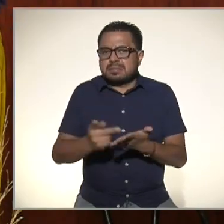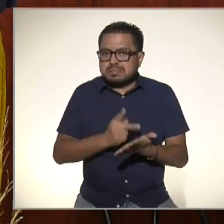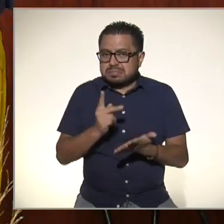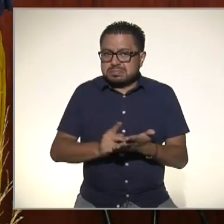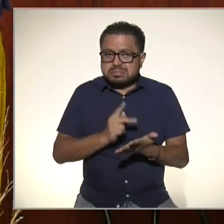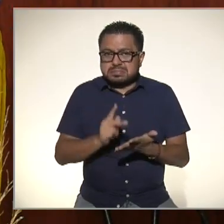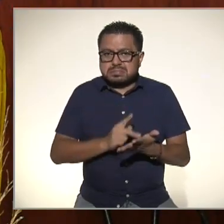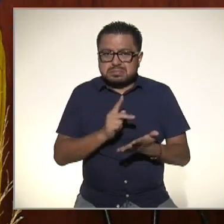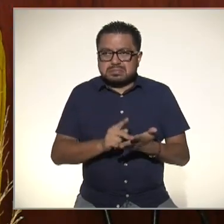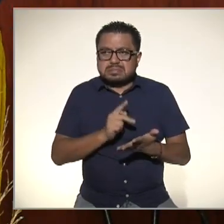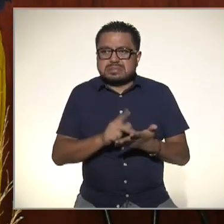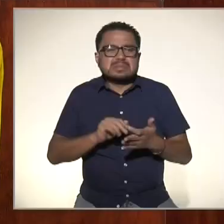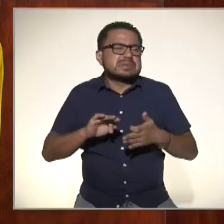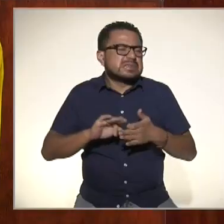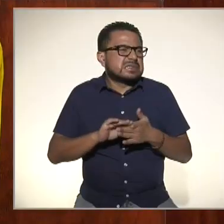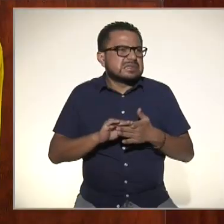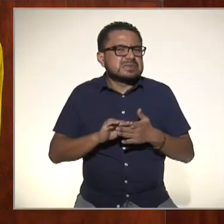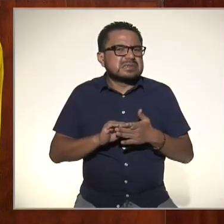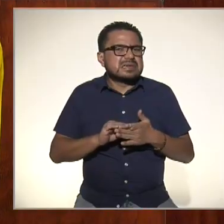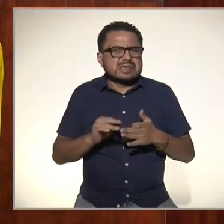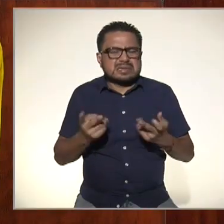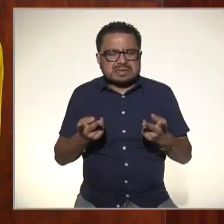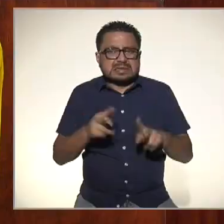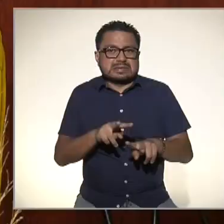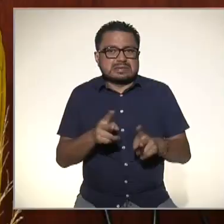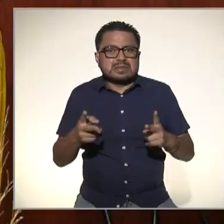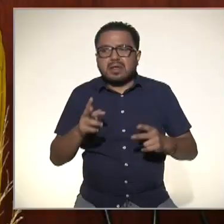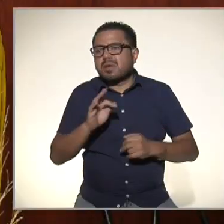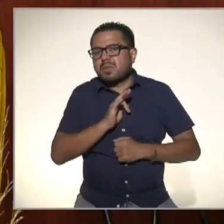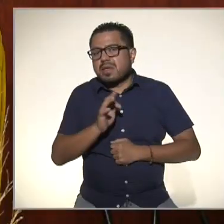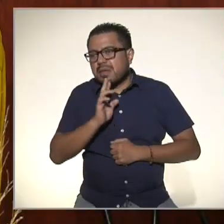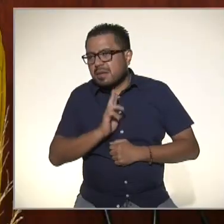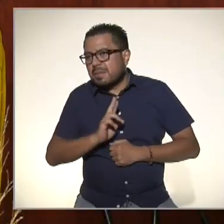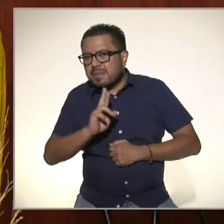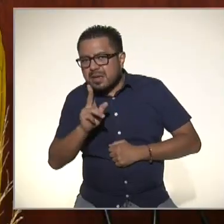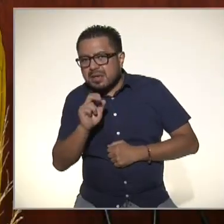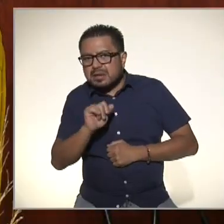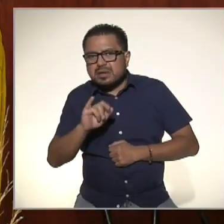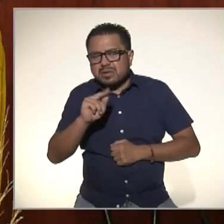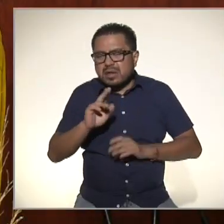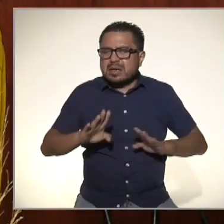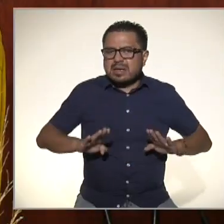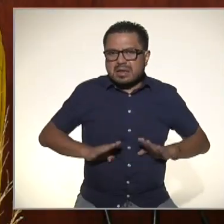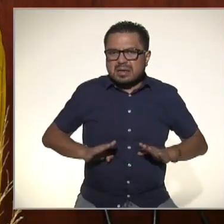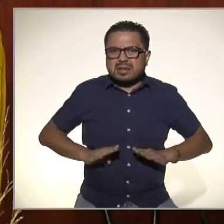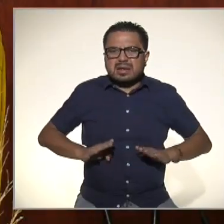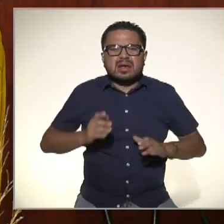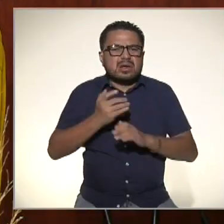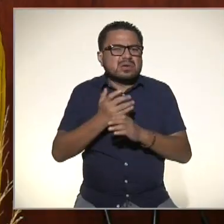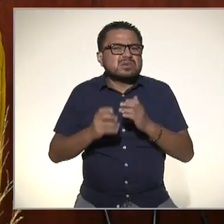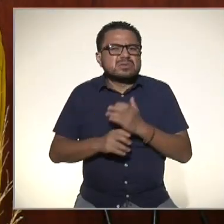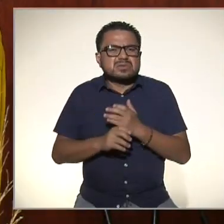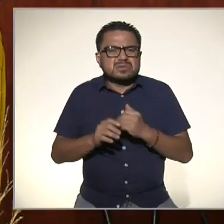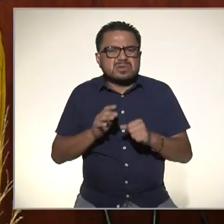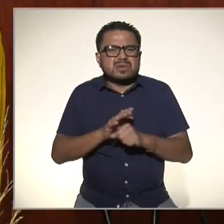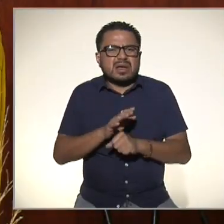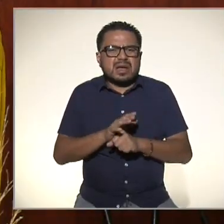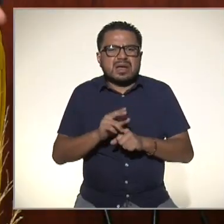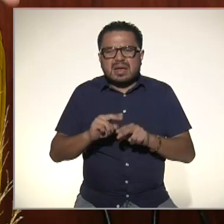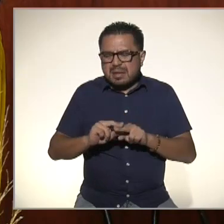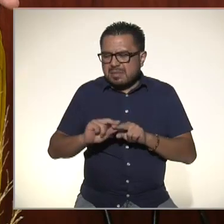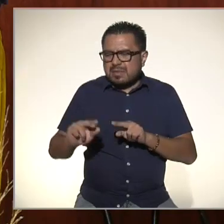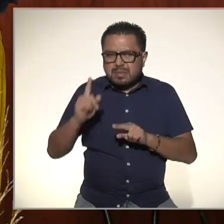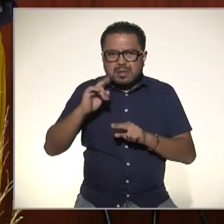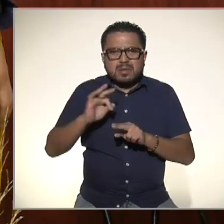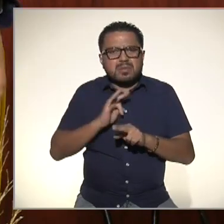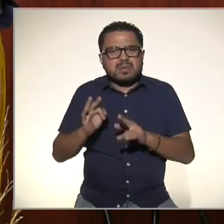ocasiones, casi es un volado, se pueden mejorar o no las características del líquido seminal para lograr